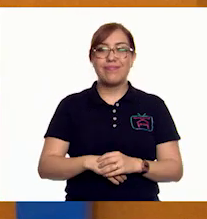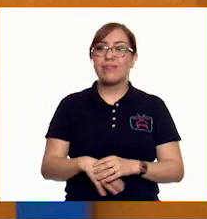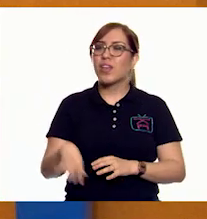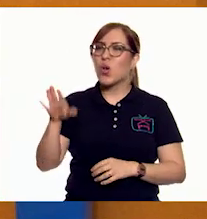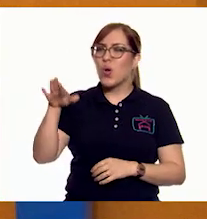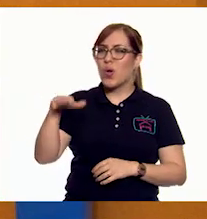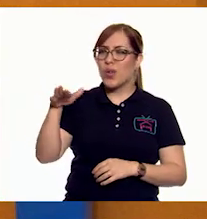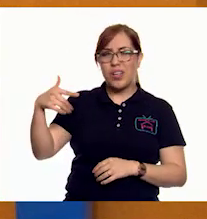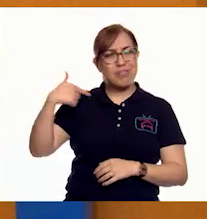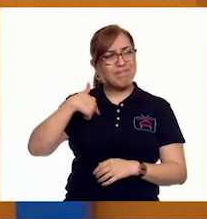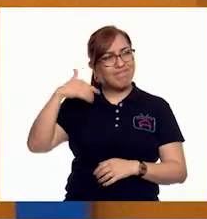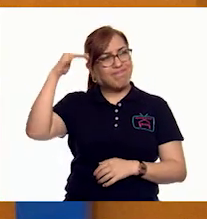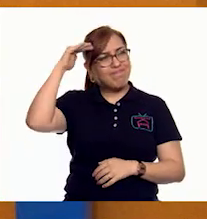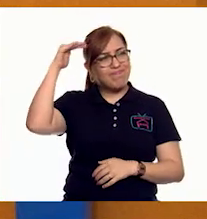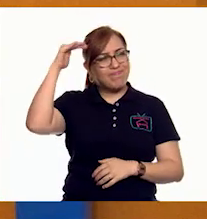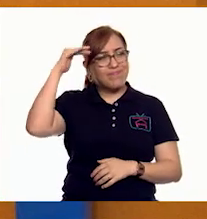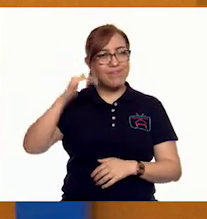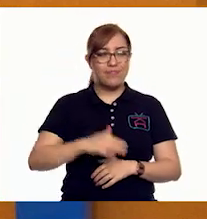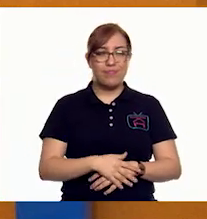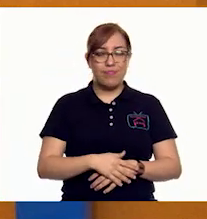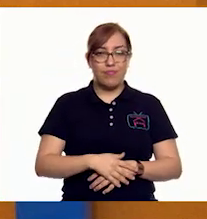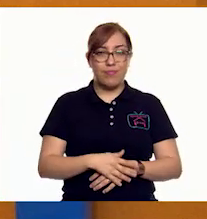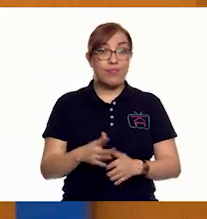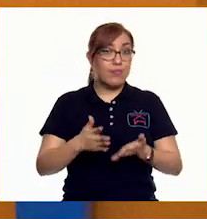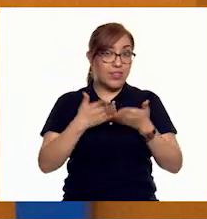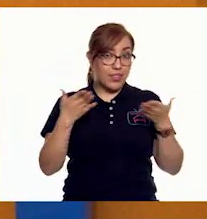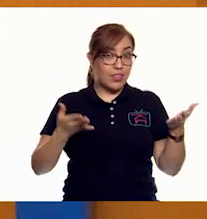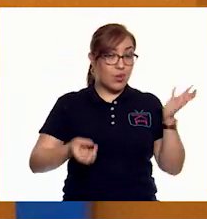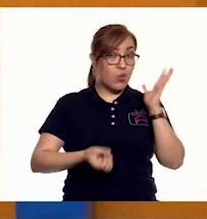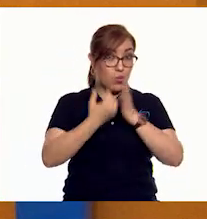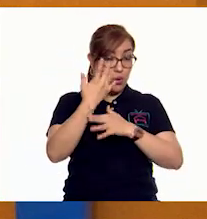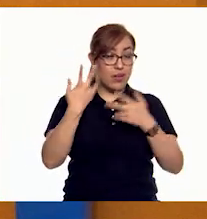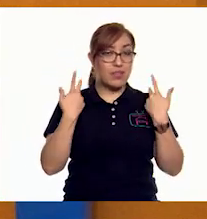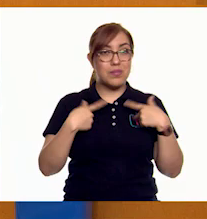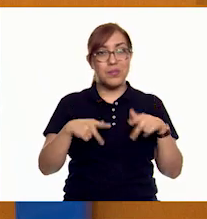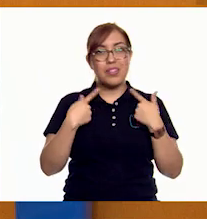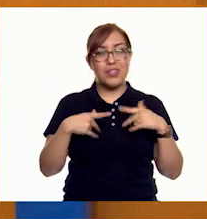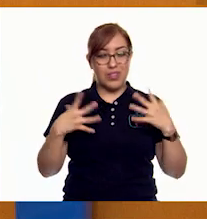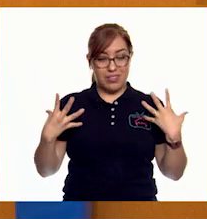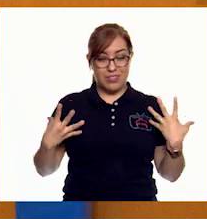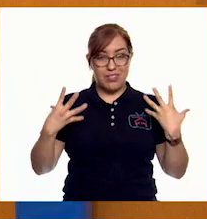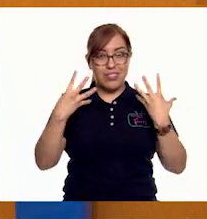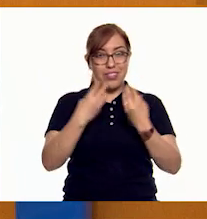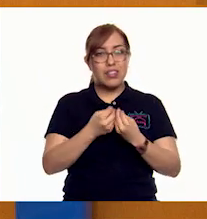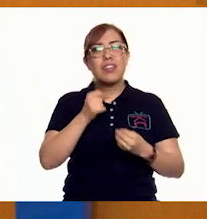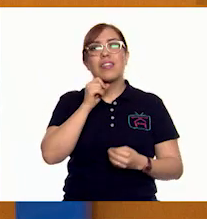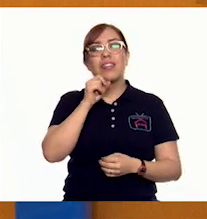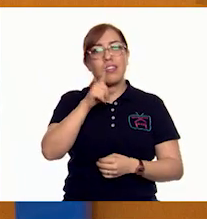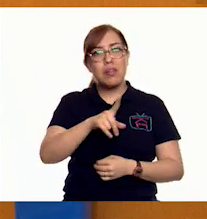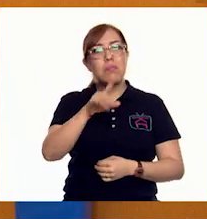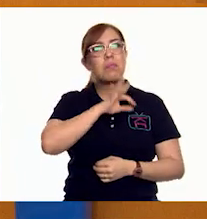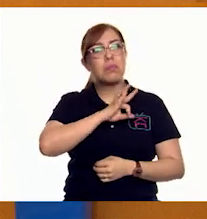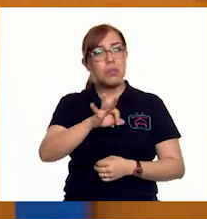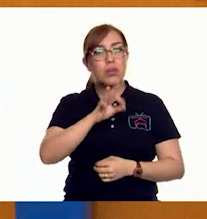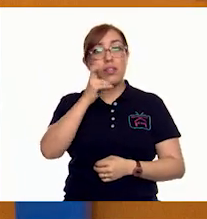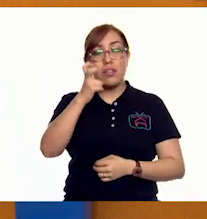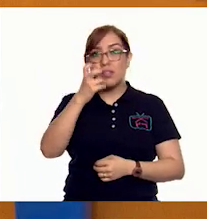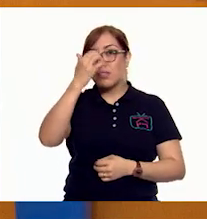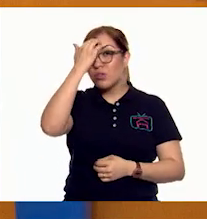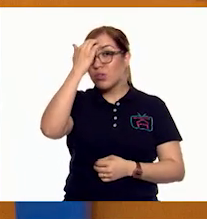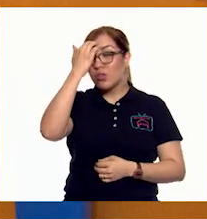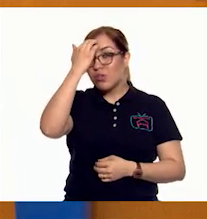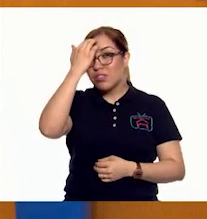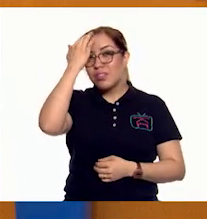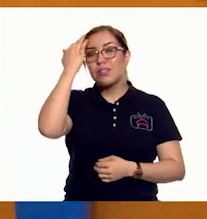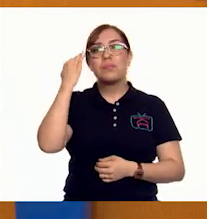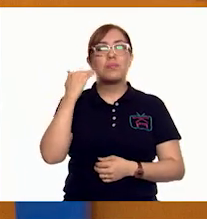estoy pensando? Que los nuevos integrantes de la familia también pueden adquirir esos conocimientos. Los más sí. pequeñitos de la casa